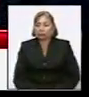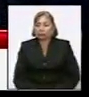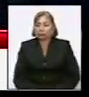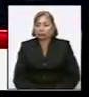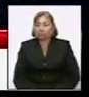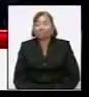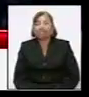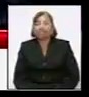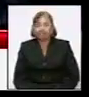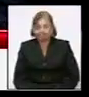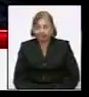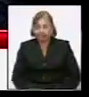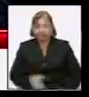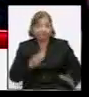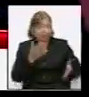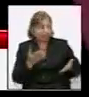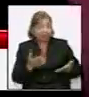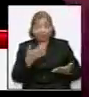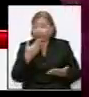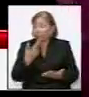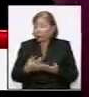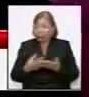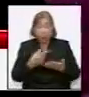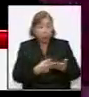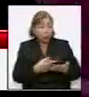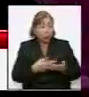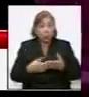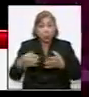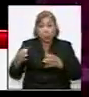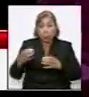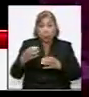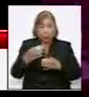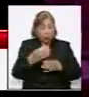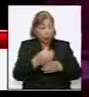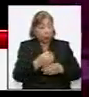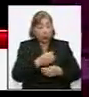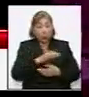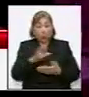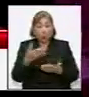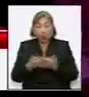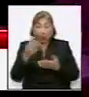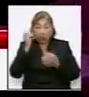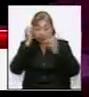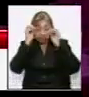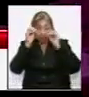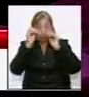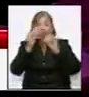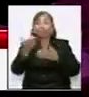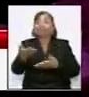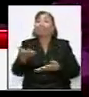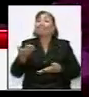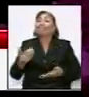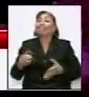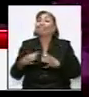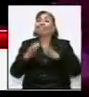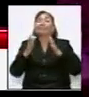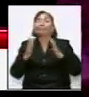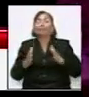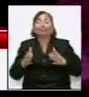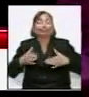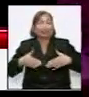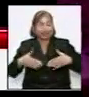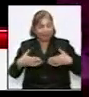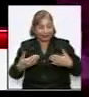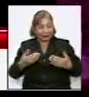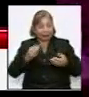bueno habiéndose yo creo llegar a un consenso donde sobre todo recogiendo los aportes también de los congresistas para poder